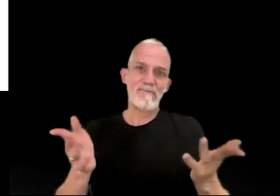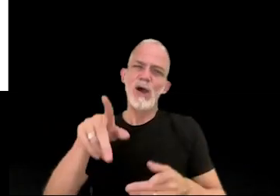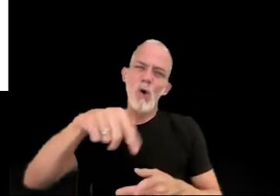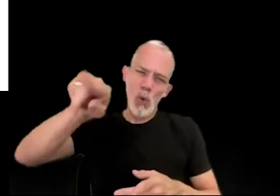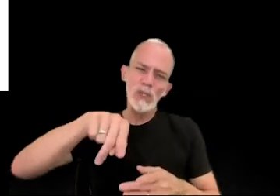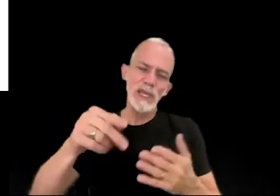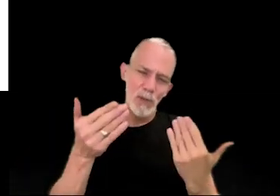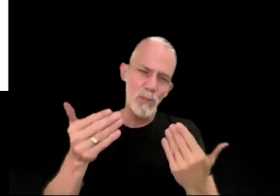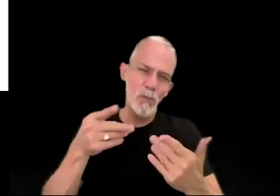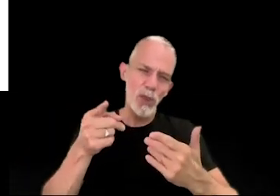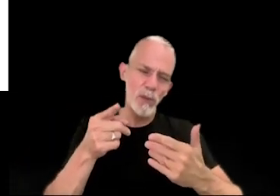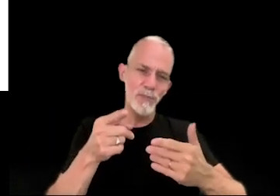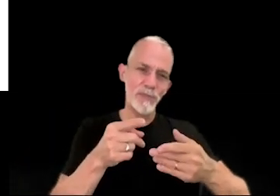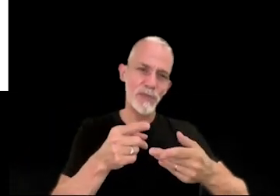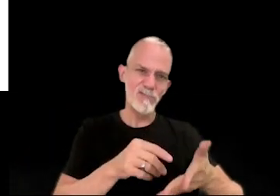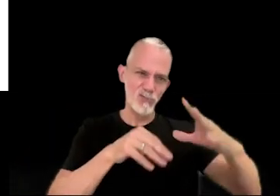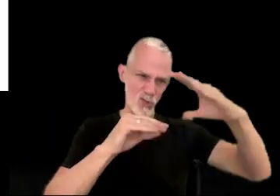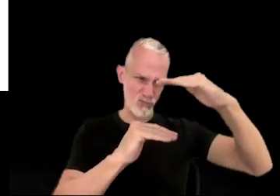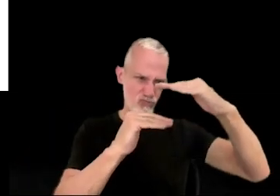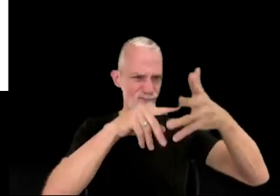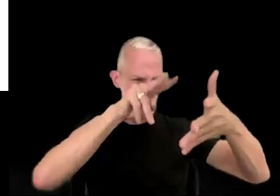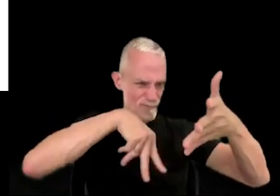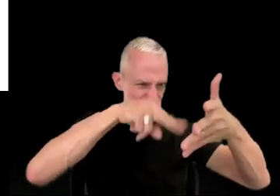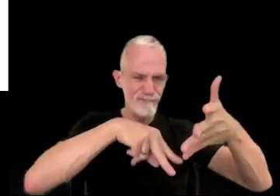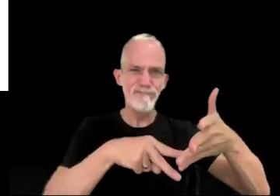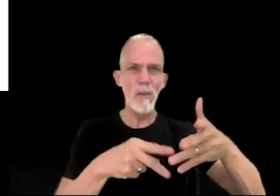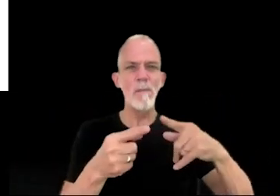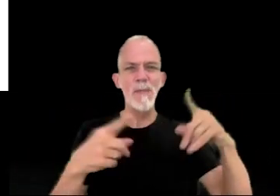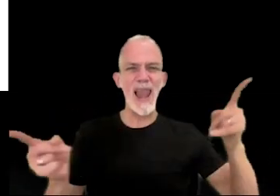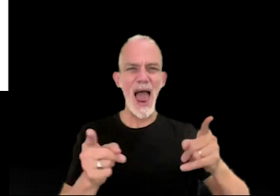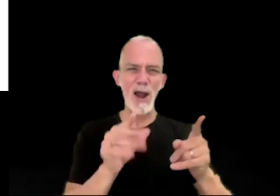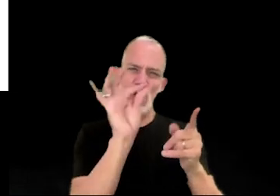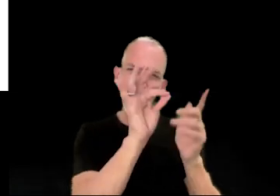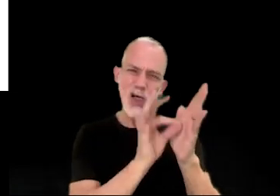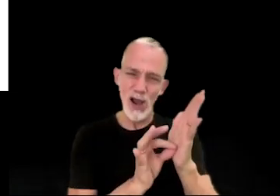tendrán el estudio de la normativa en detalle,